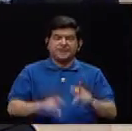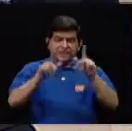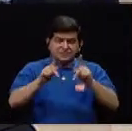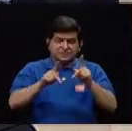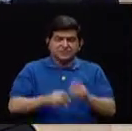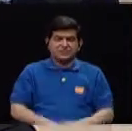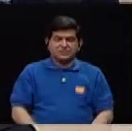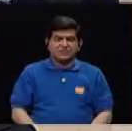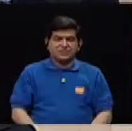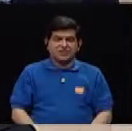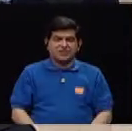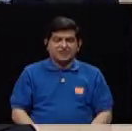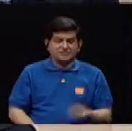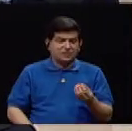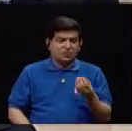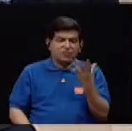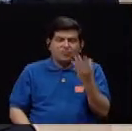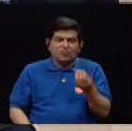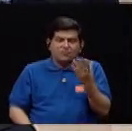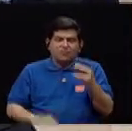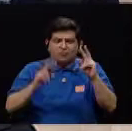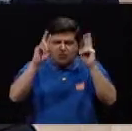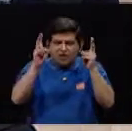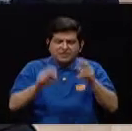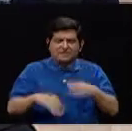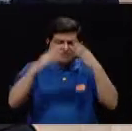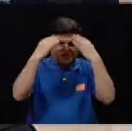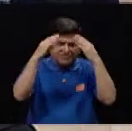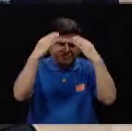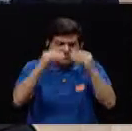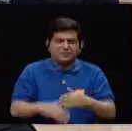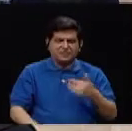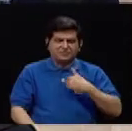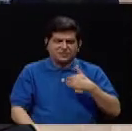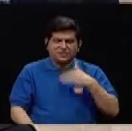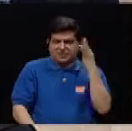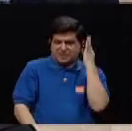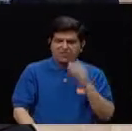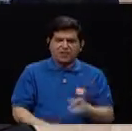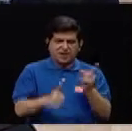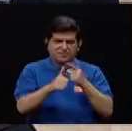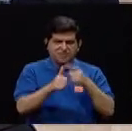se nutre, en este sí. caso, una actriz. Uh-huh. Primero la historia, uh-huh. el guión,